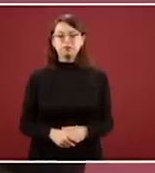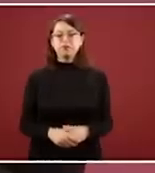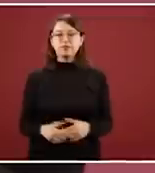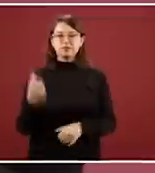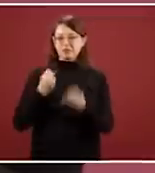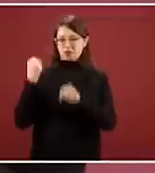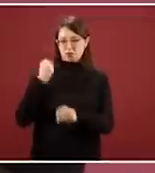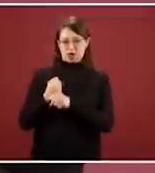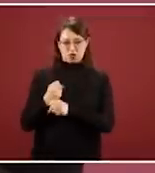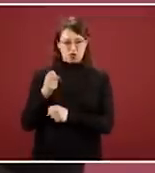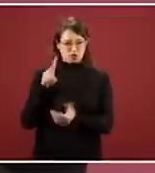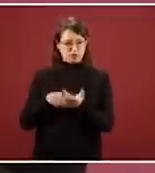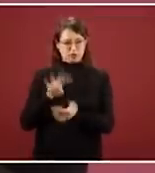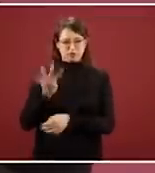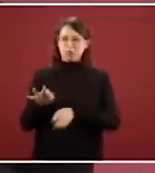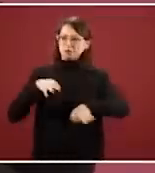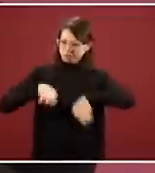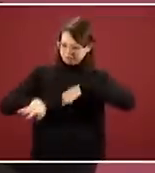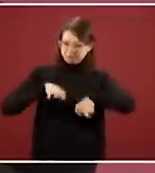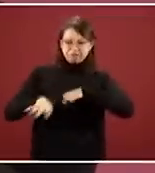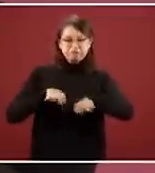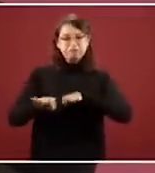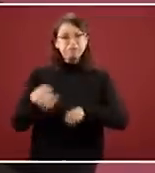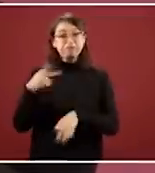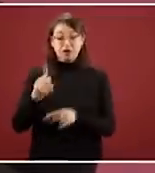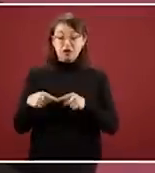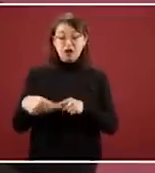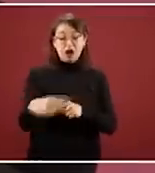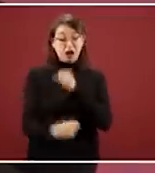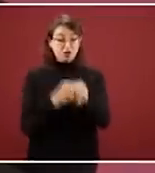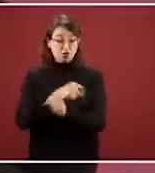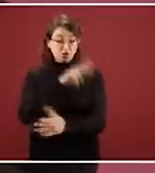de trabajar más todavía en el 20.